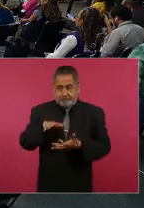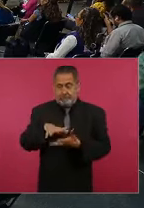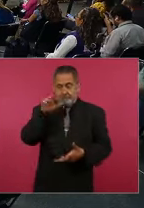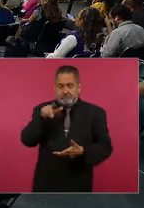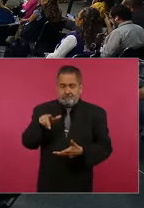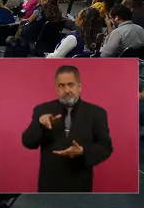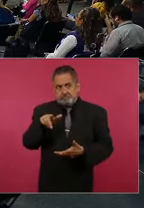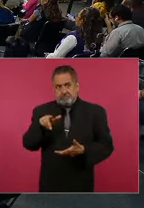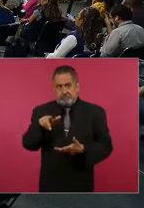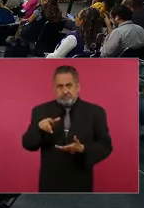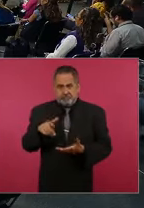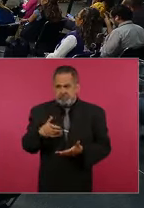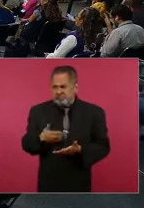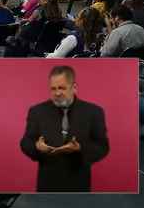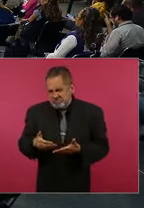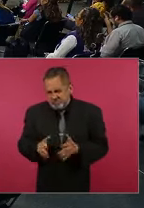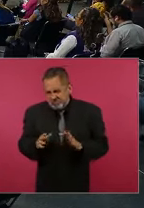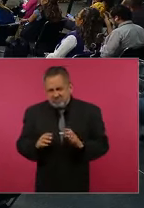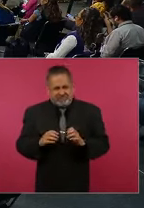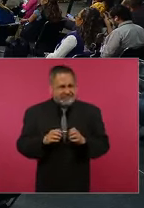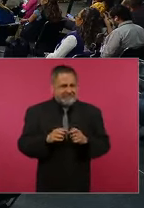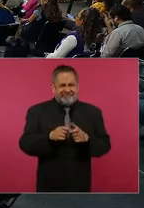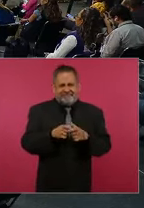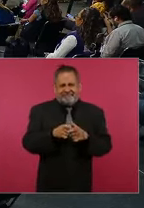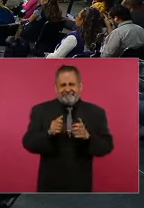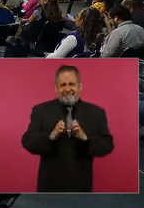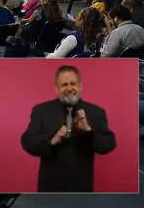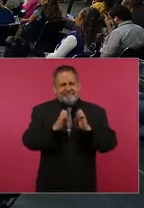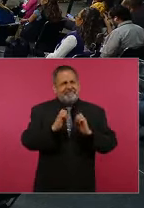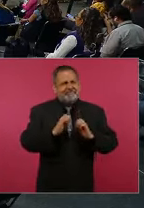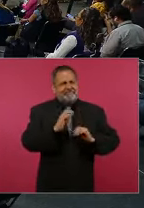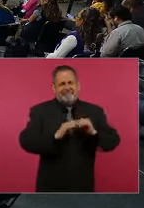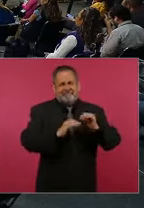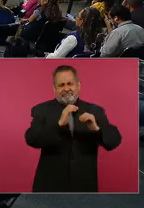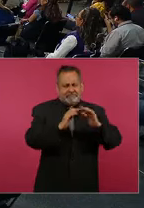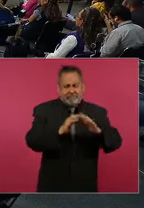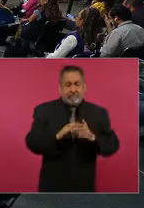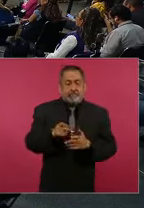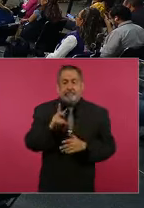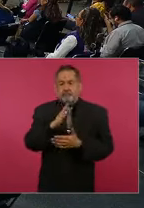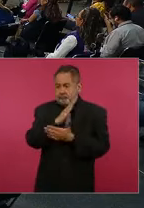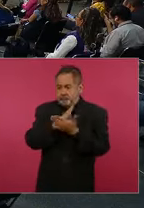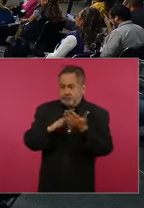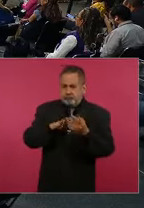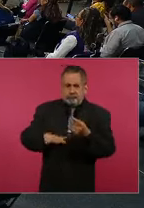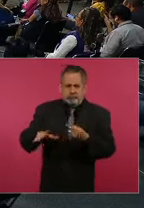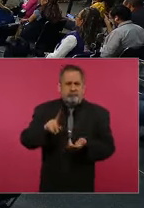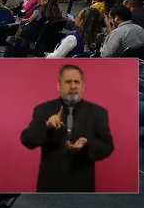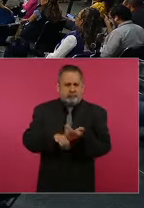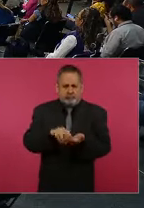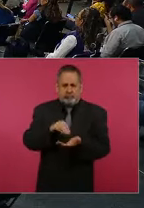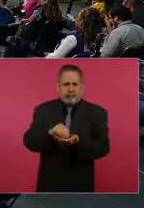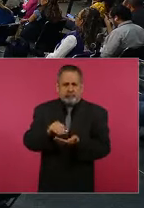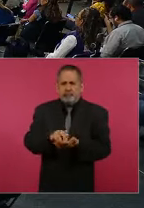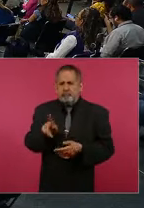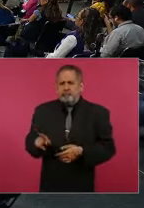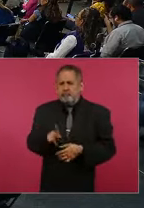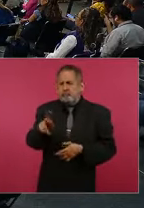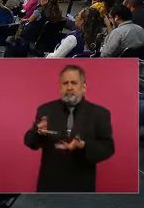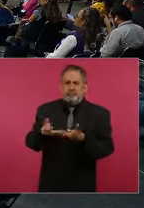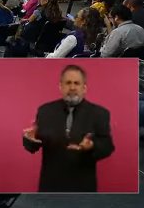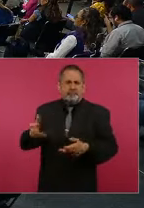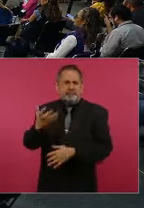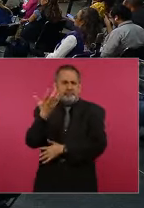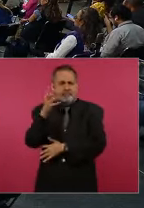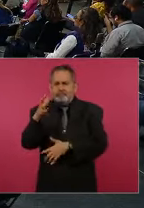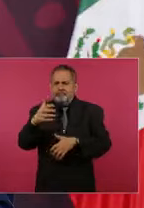sino es que ahora, a pesar de que ha crecido la mancha urbana, la mitad es rural. son